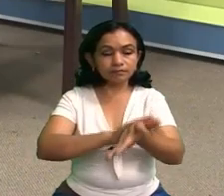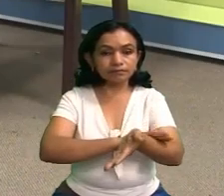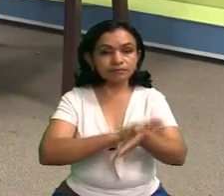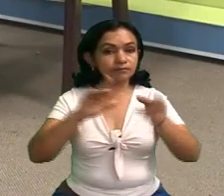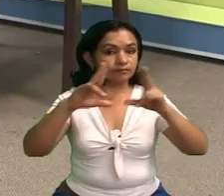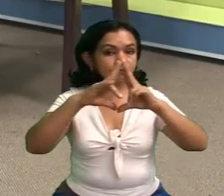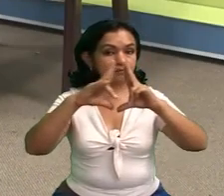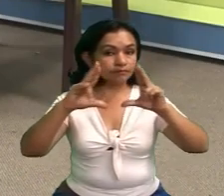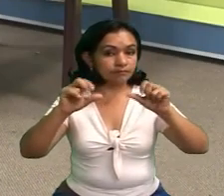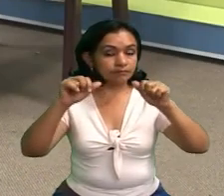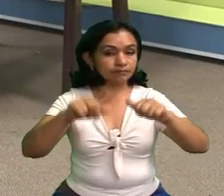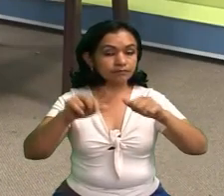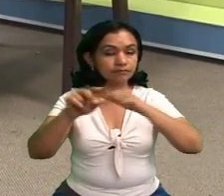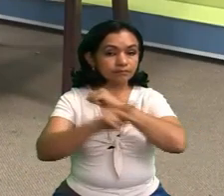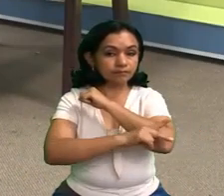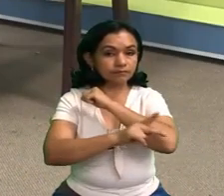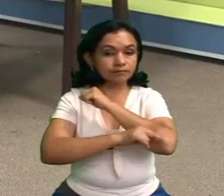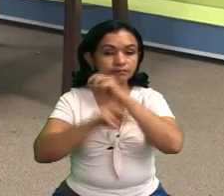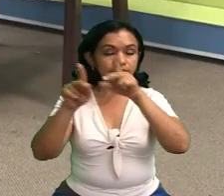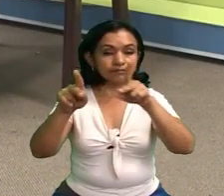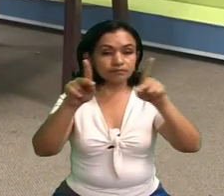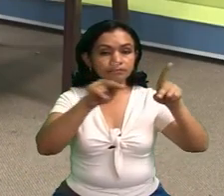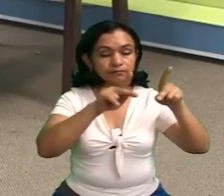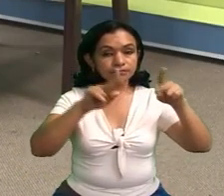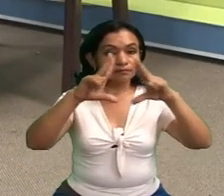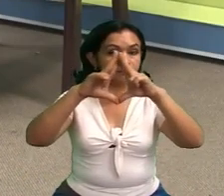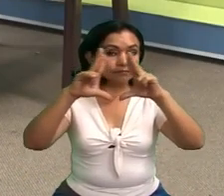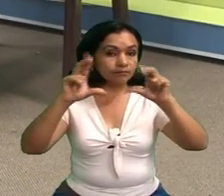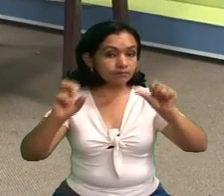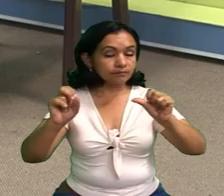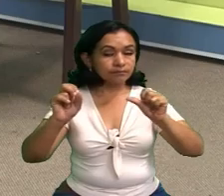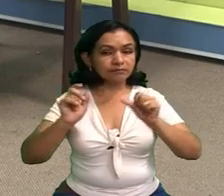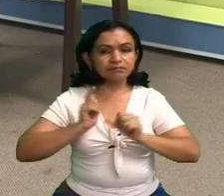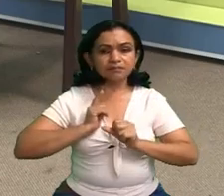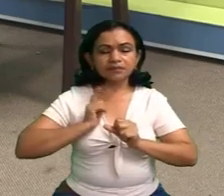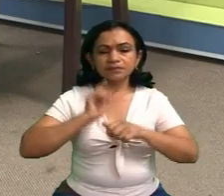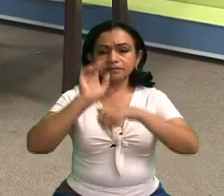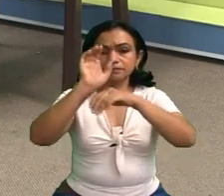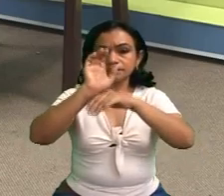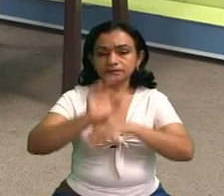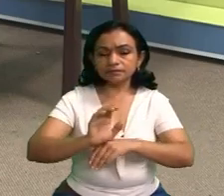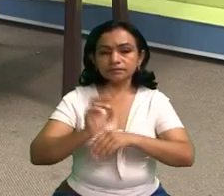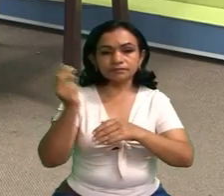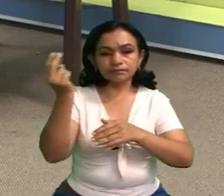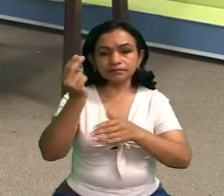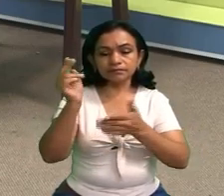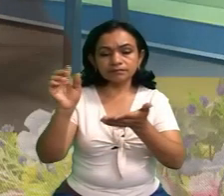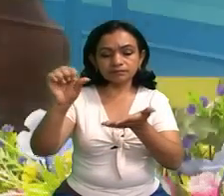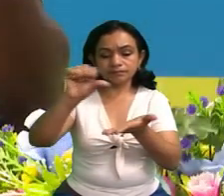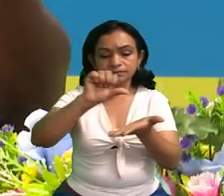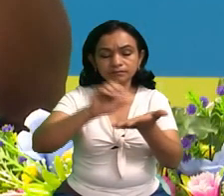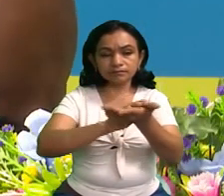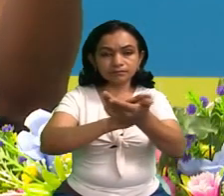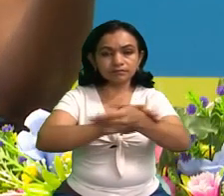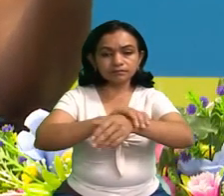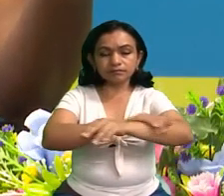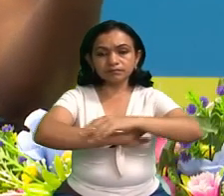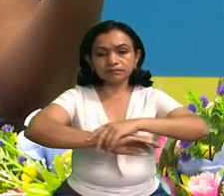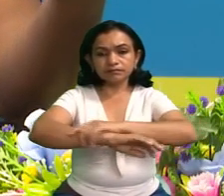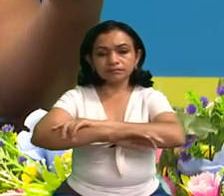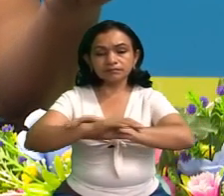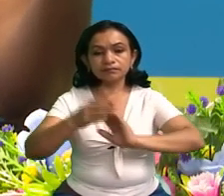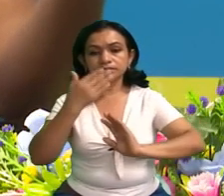país, las personas, los nicaragüenses, no tenemos esa costumbre de usar crema. ¿Cuál es el efecto que producen las